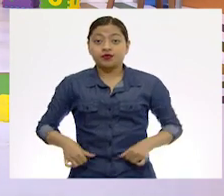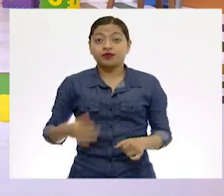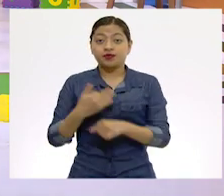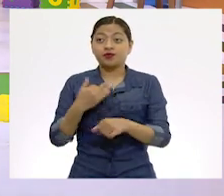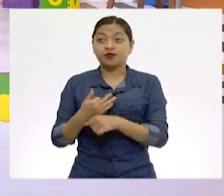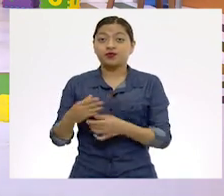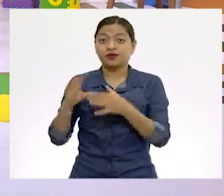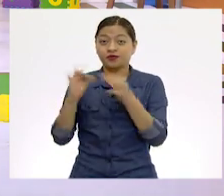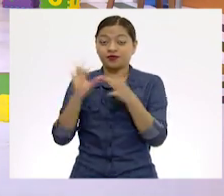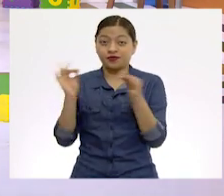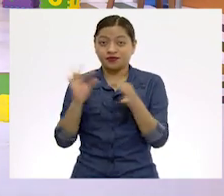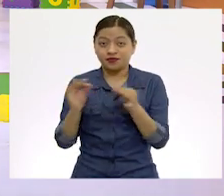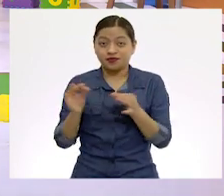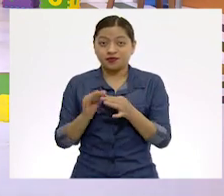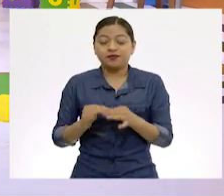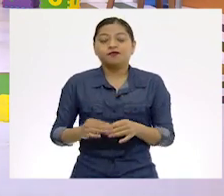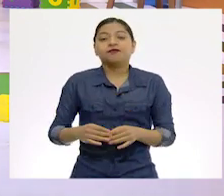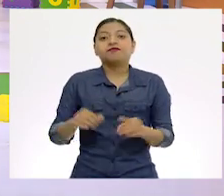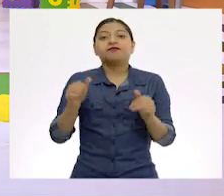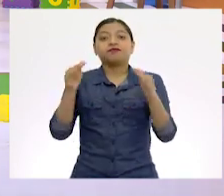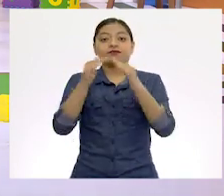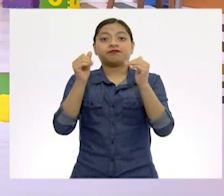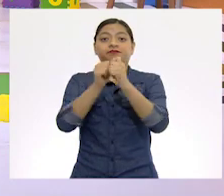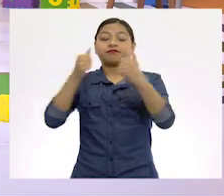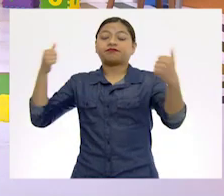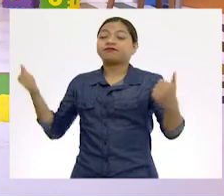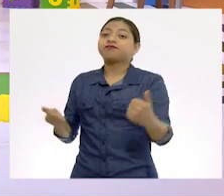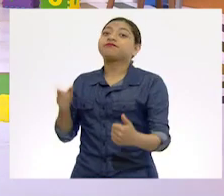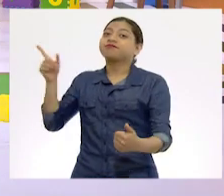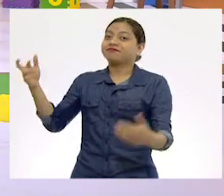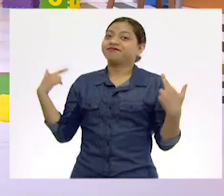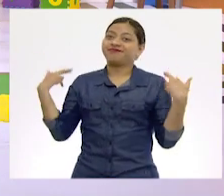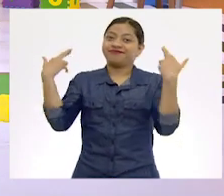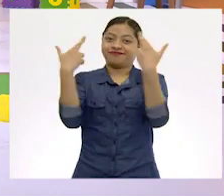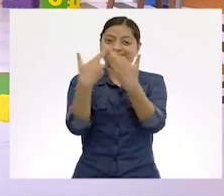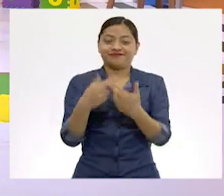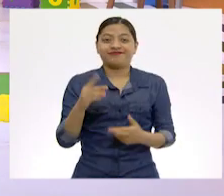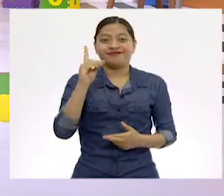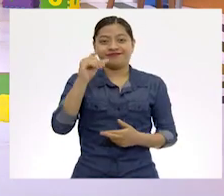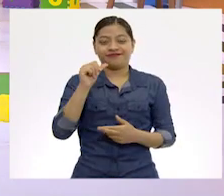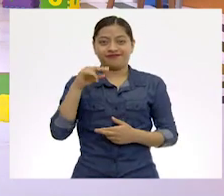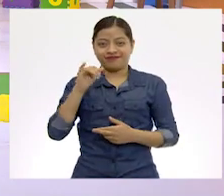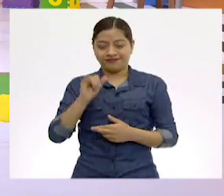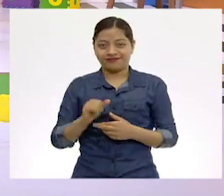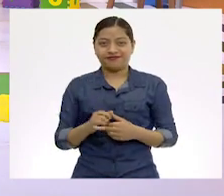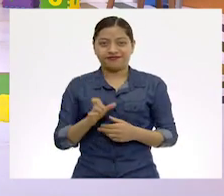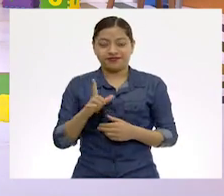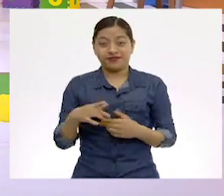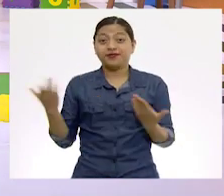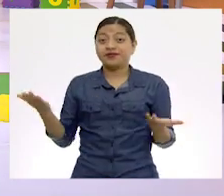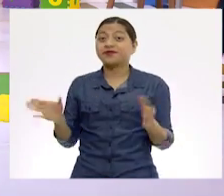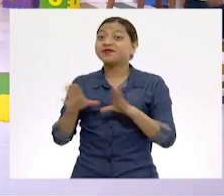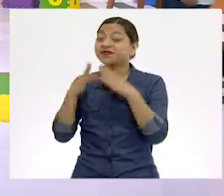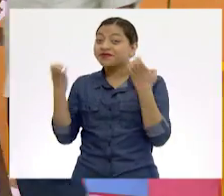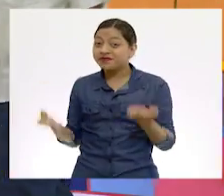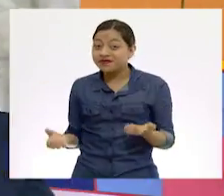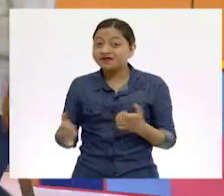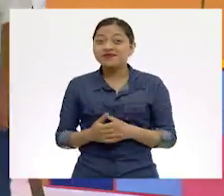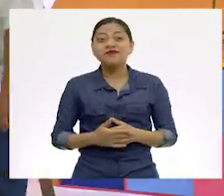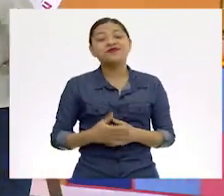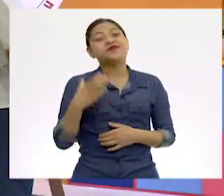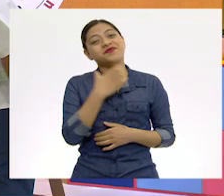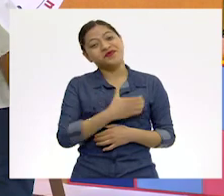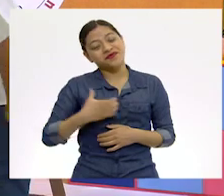hoy mientras vamos aprendiendo a la distancia, quiero darle la bienvenida al profesor Danis. Hola, Eri, ¿cómo estás? Muy contento,